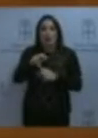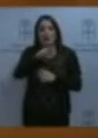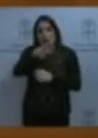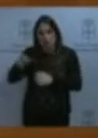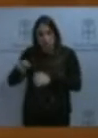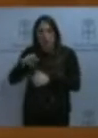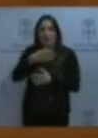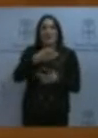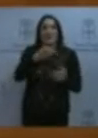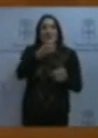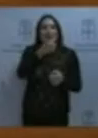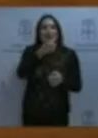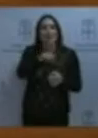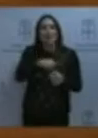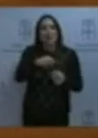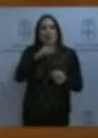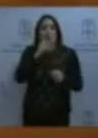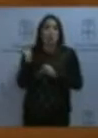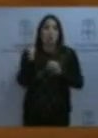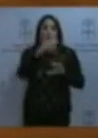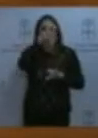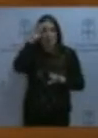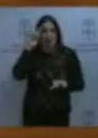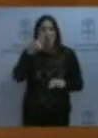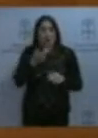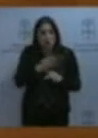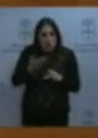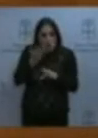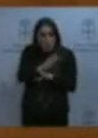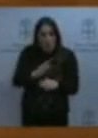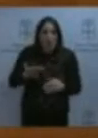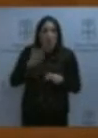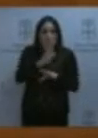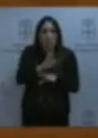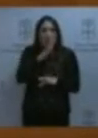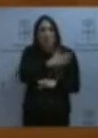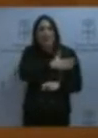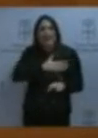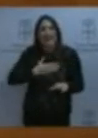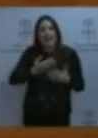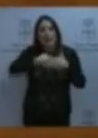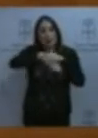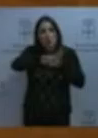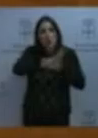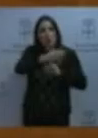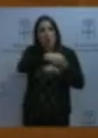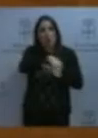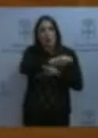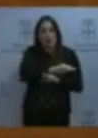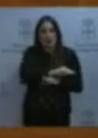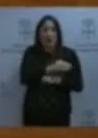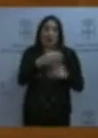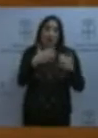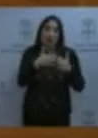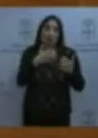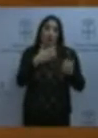Madrid. Por estos motivos, hoy presentamos esta moción encaminada a la preservación no solo de los vestigios materiales e inmateriales de la industria